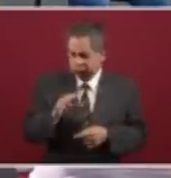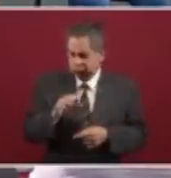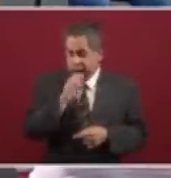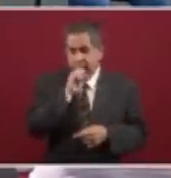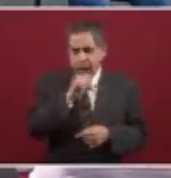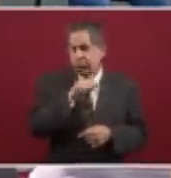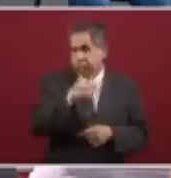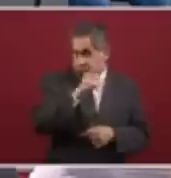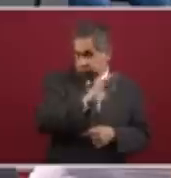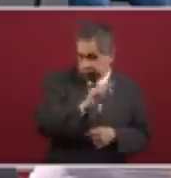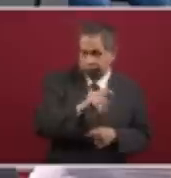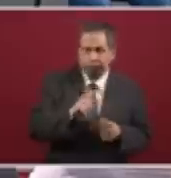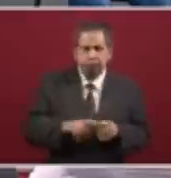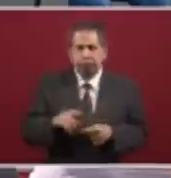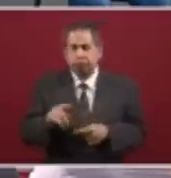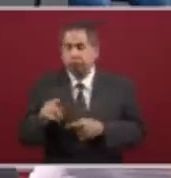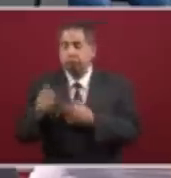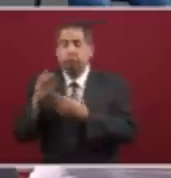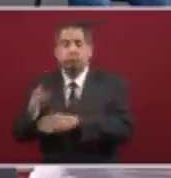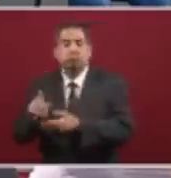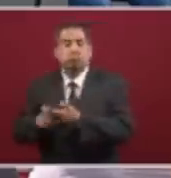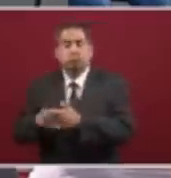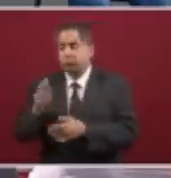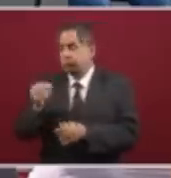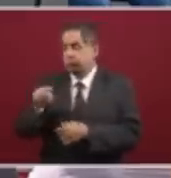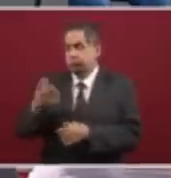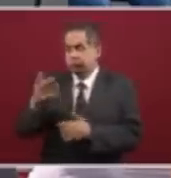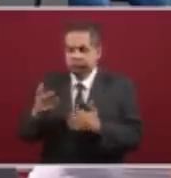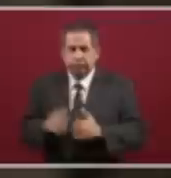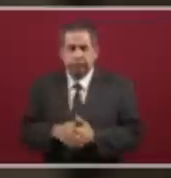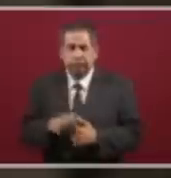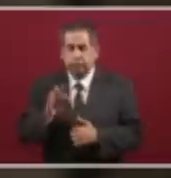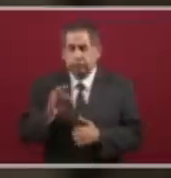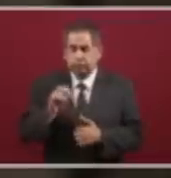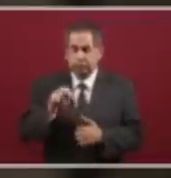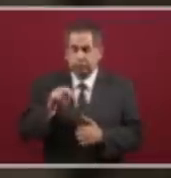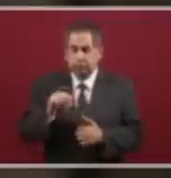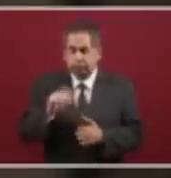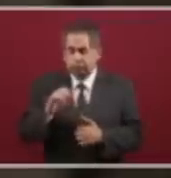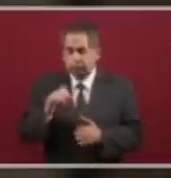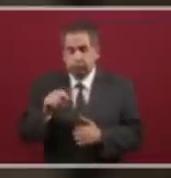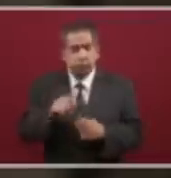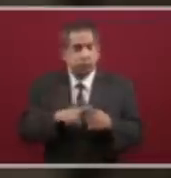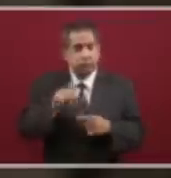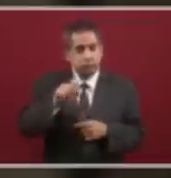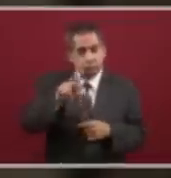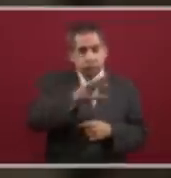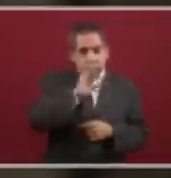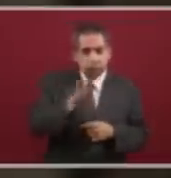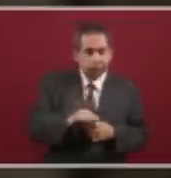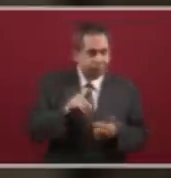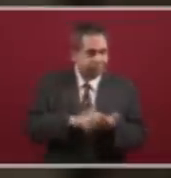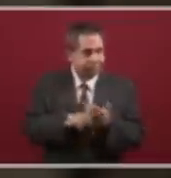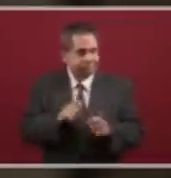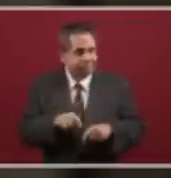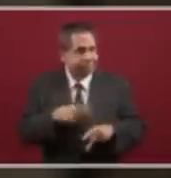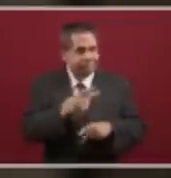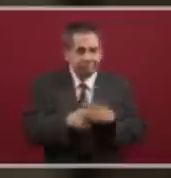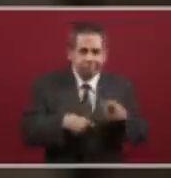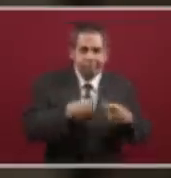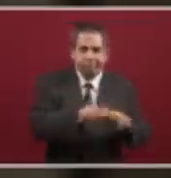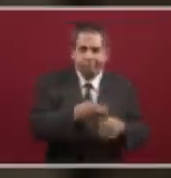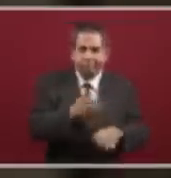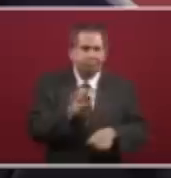por cierto y las de la banca son del 9.5 y fonacot y cobra 28% que no se supone que es un crédito pues para